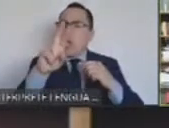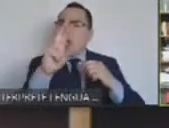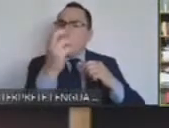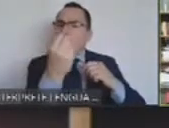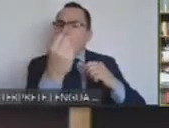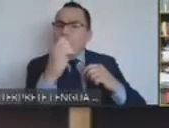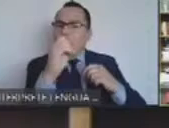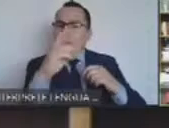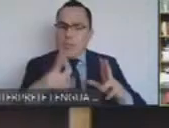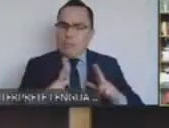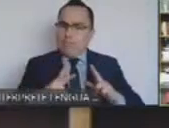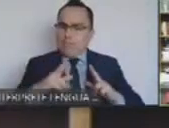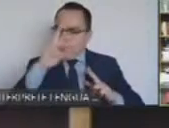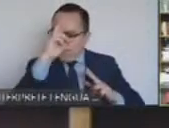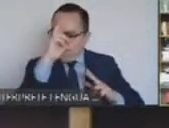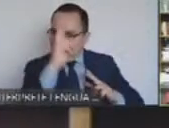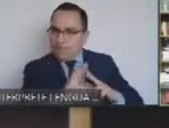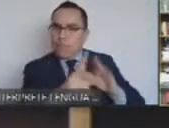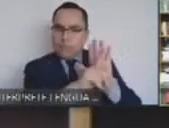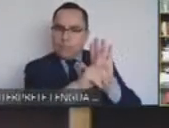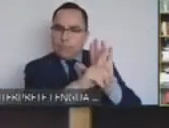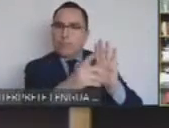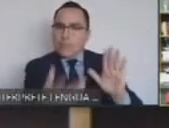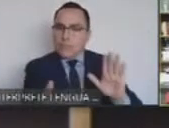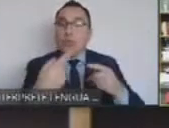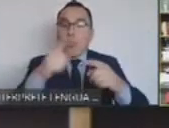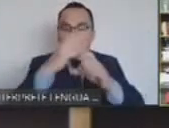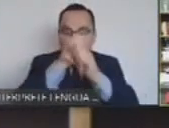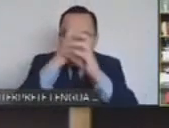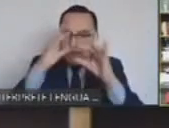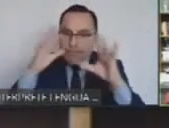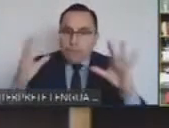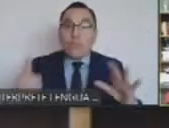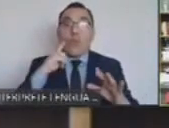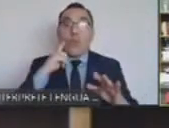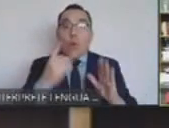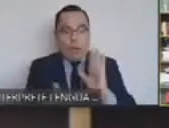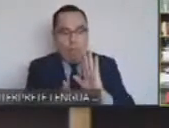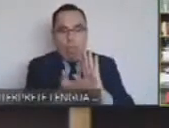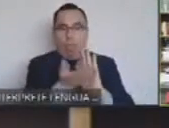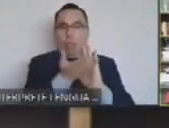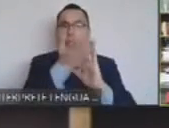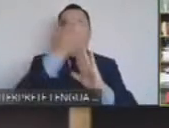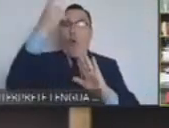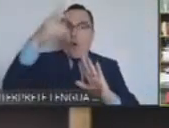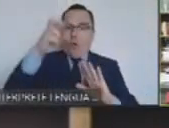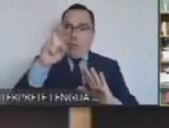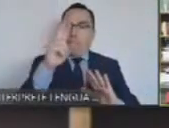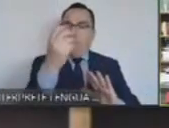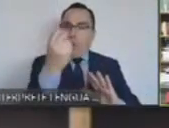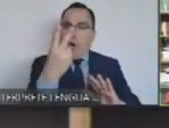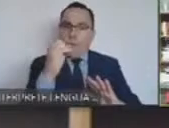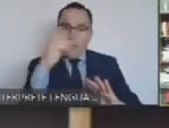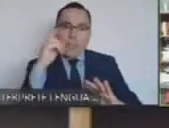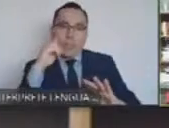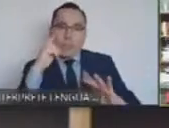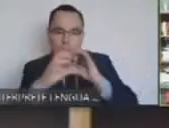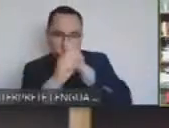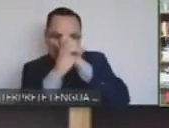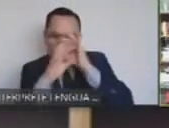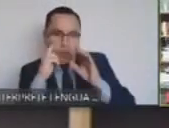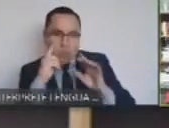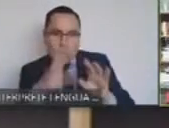cuando para nosotros es motivo de orgullo los altos índices de probidad que detentan los miembros de la